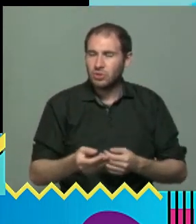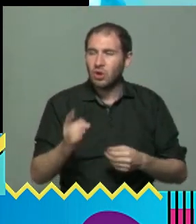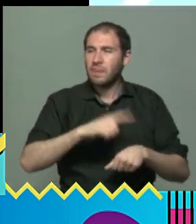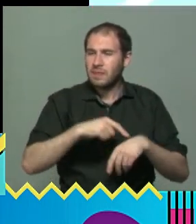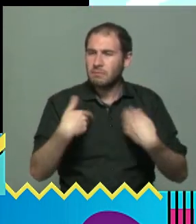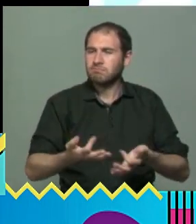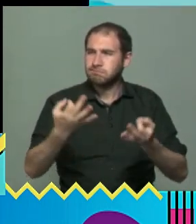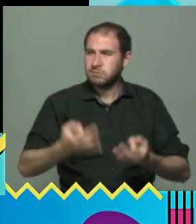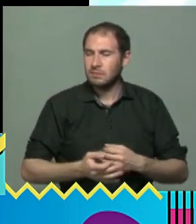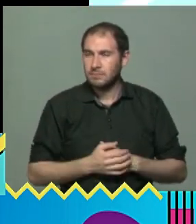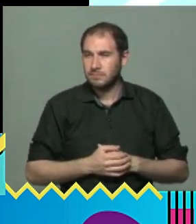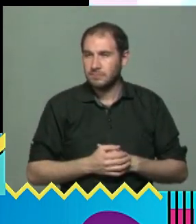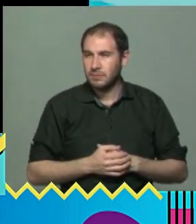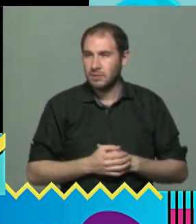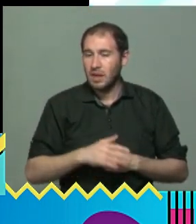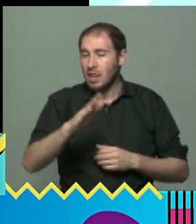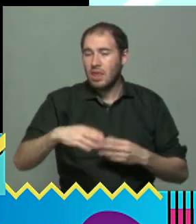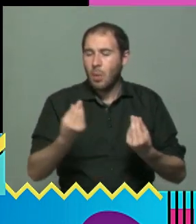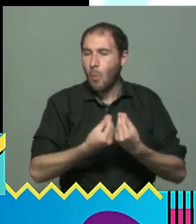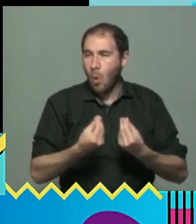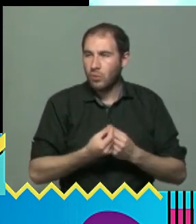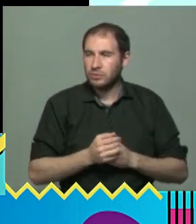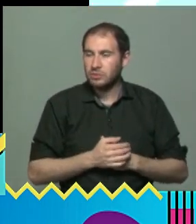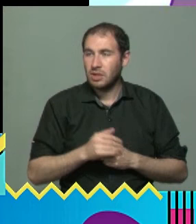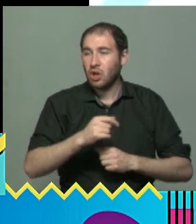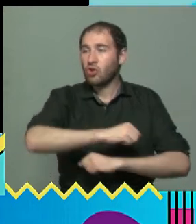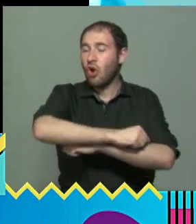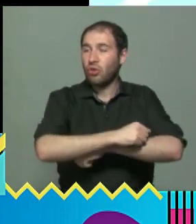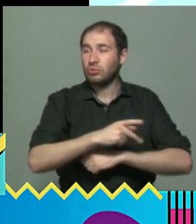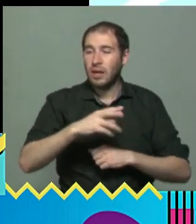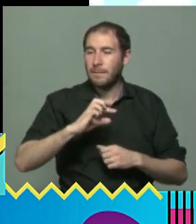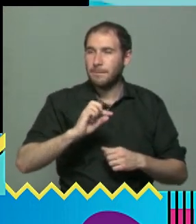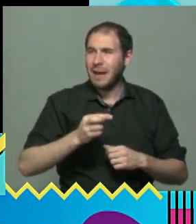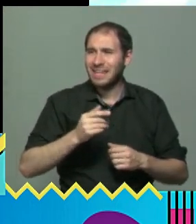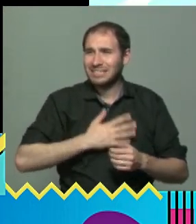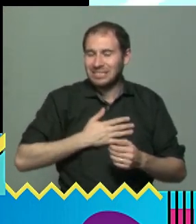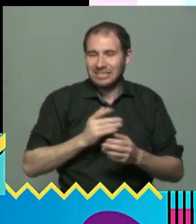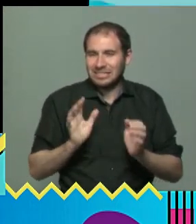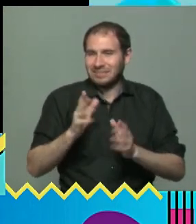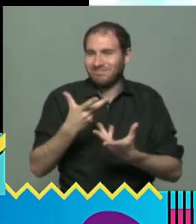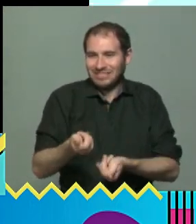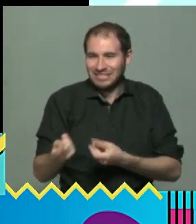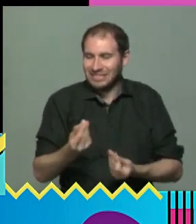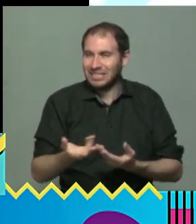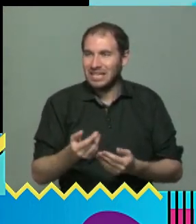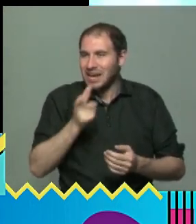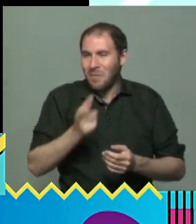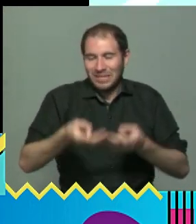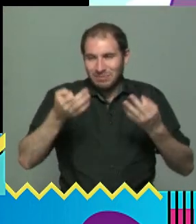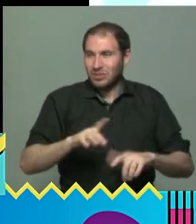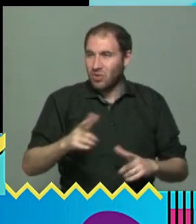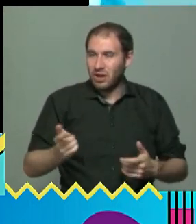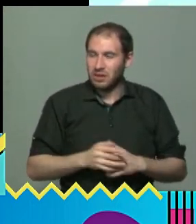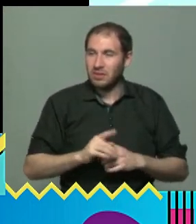tiempo suficiente, y muchos de los chicos entonces tienen conductas que los padres se sienten desbordados y no tienen una respuesta adecuada, y